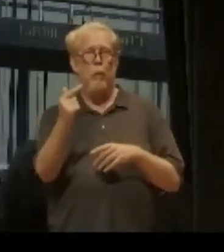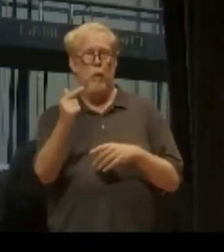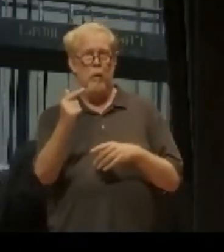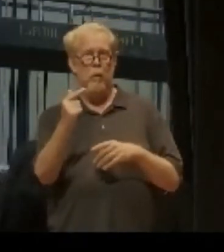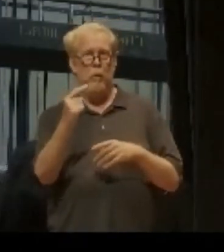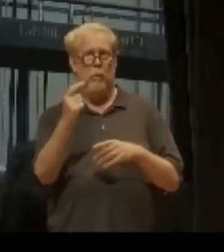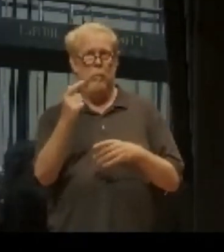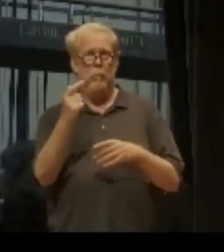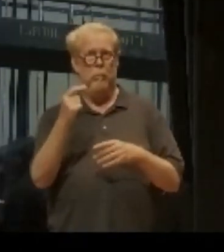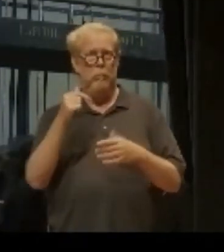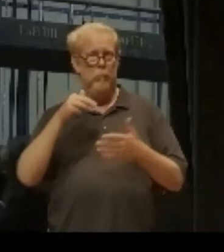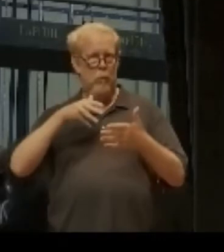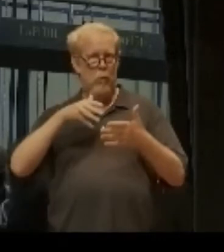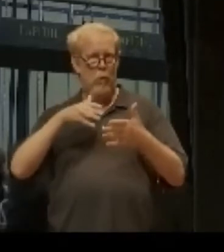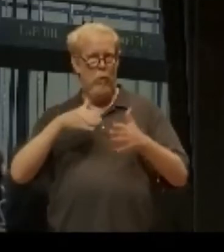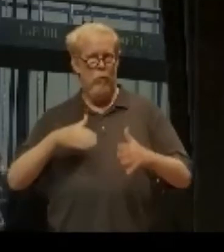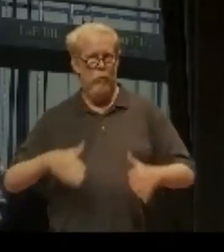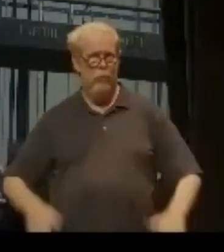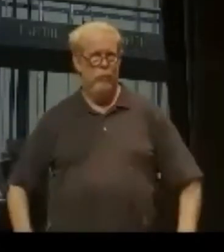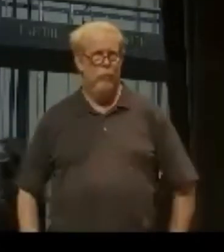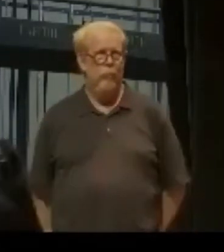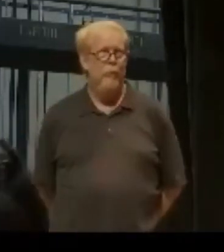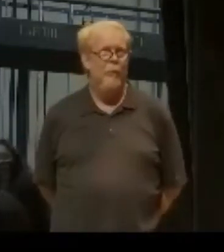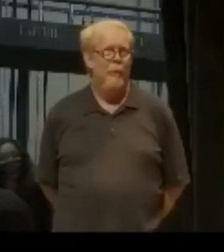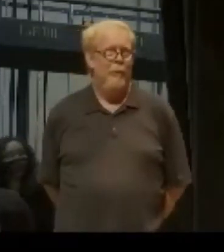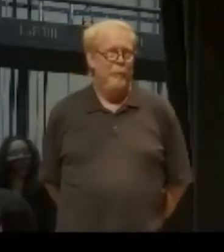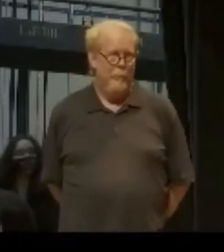clase 2021 de Burbank.